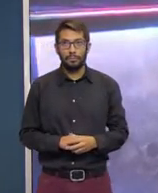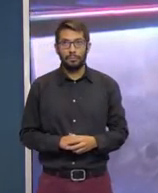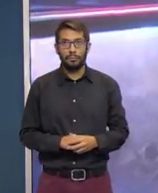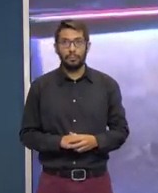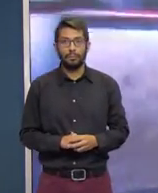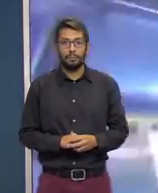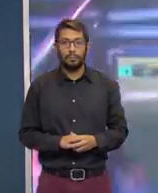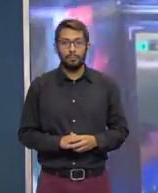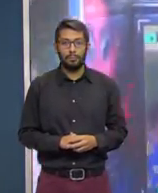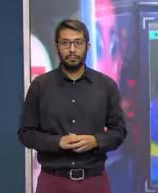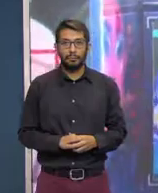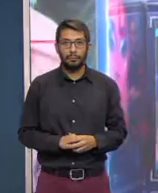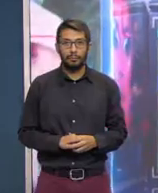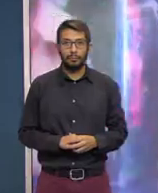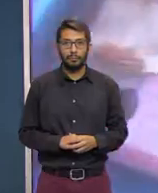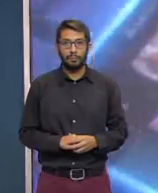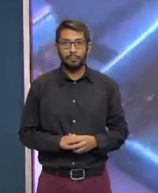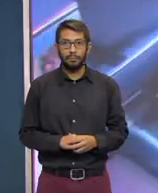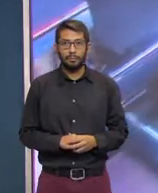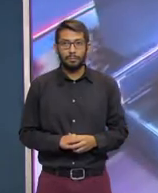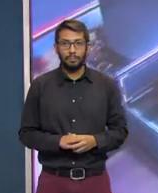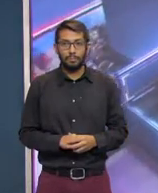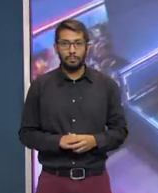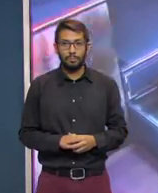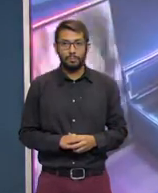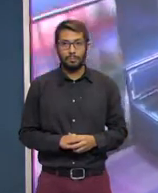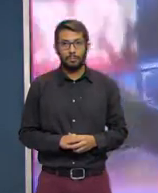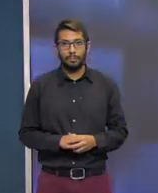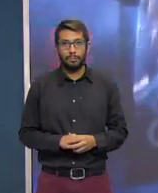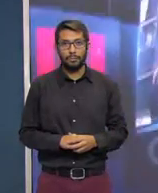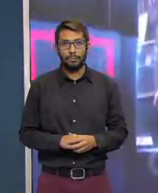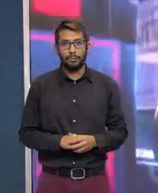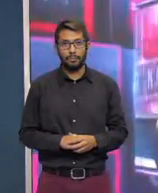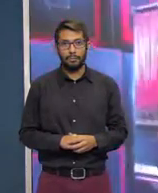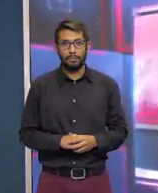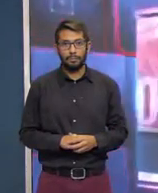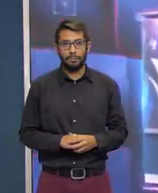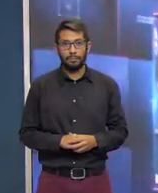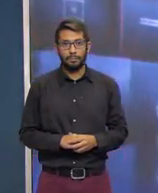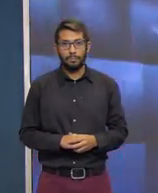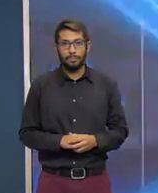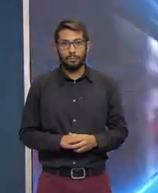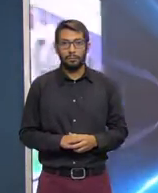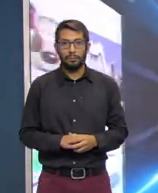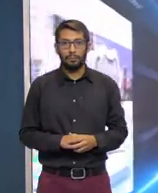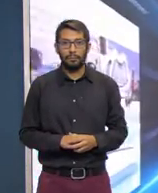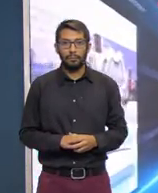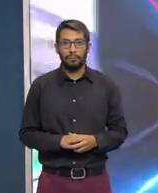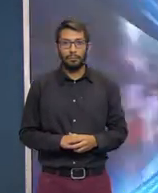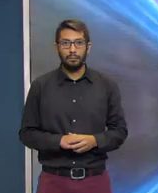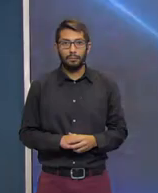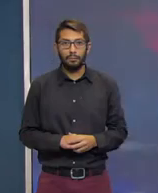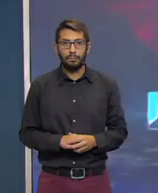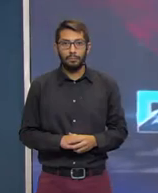cuotas. Entonces, además, han salido recién, se han tomado todo su tiempo, hemos estado todo